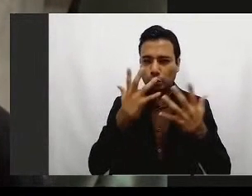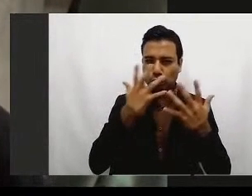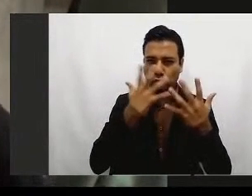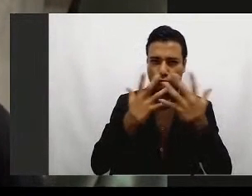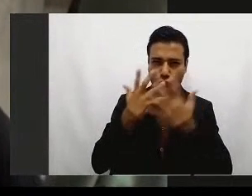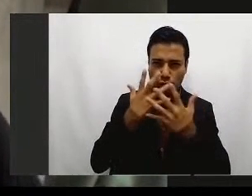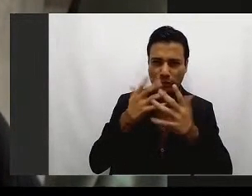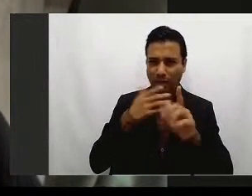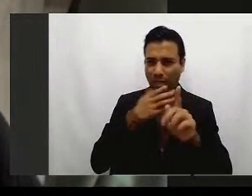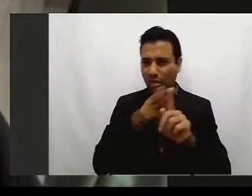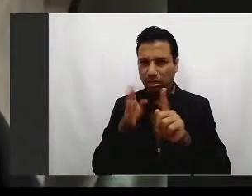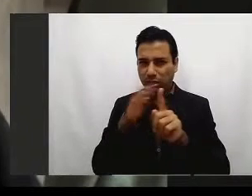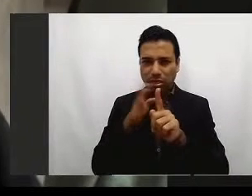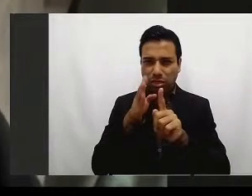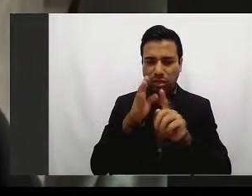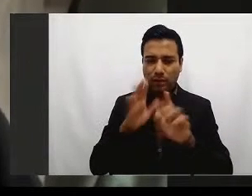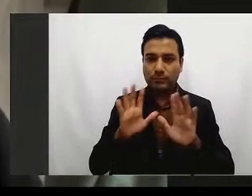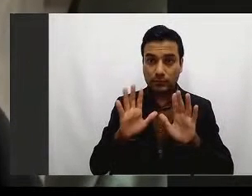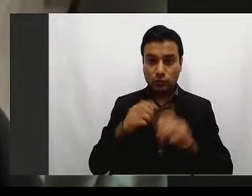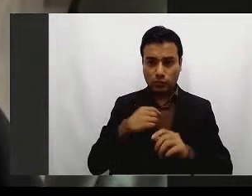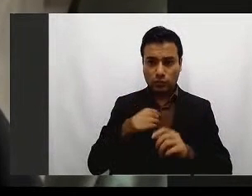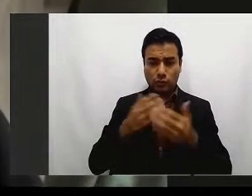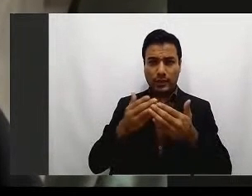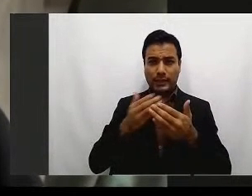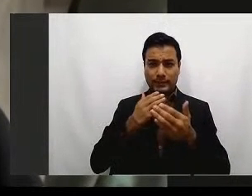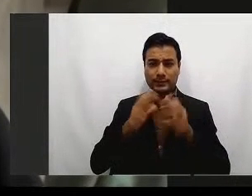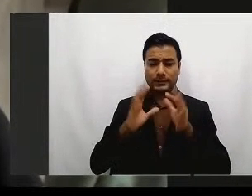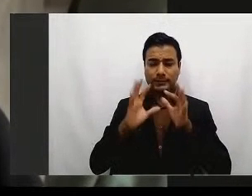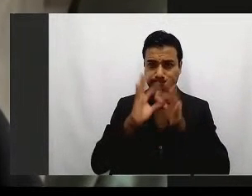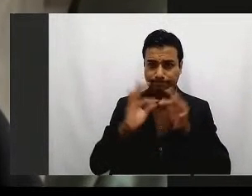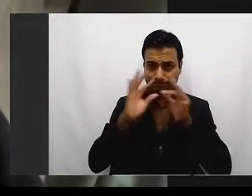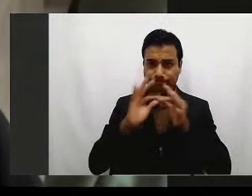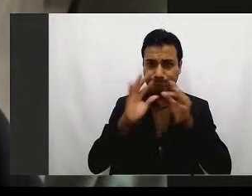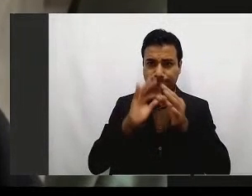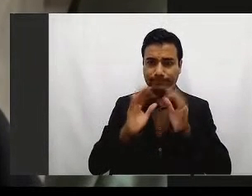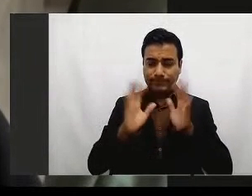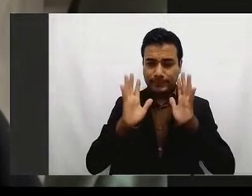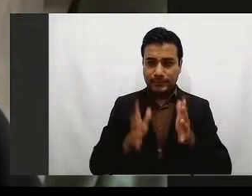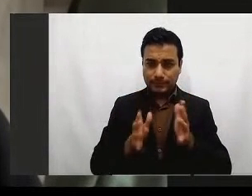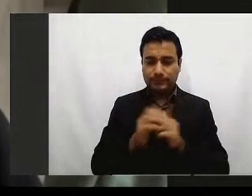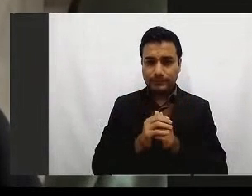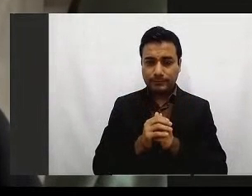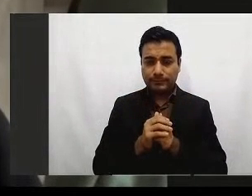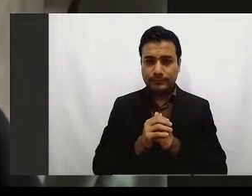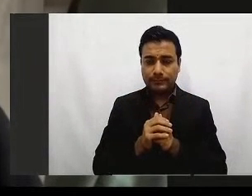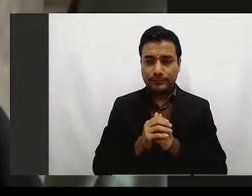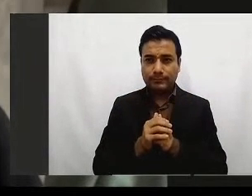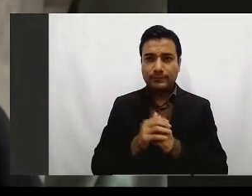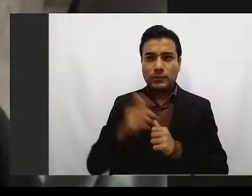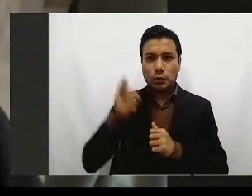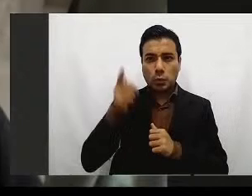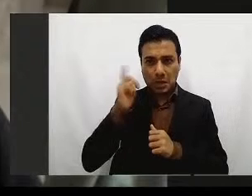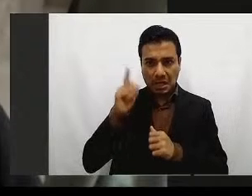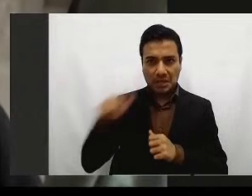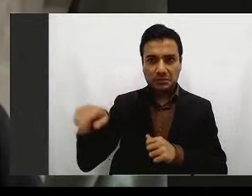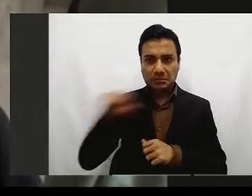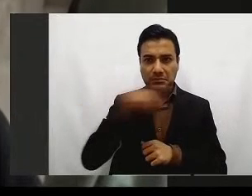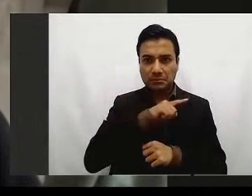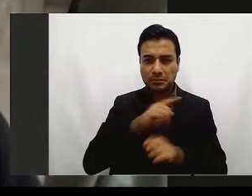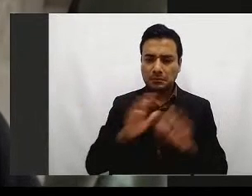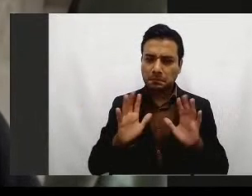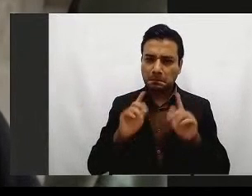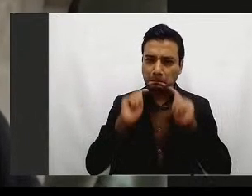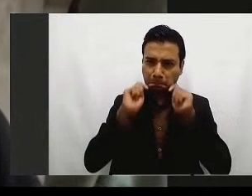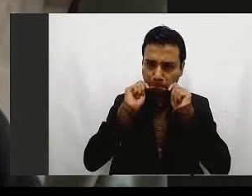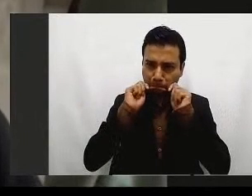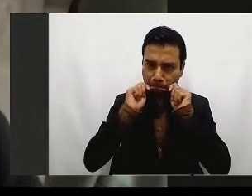dijimos desde el principio, y espero que lo hayan podido abrazar, que lo hayan podido aceptar